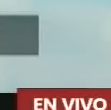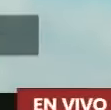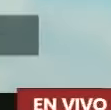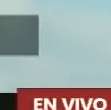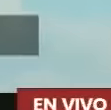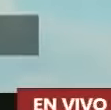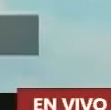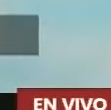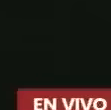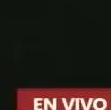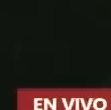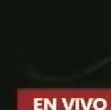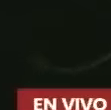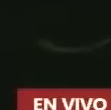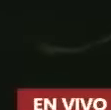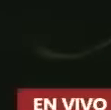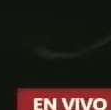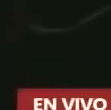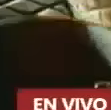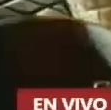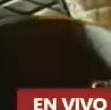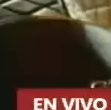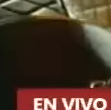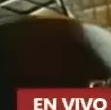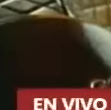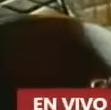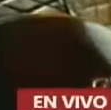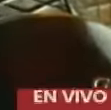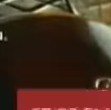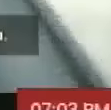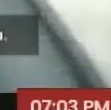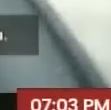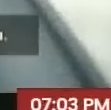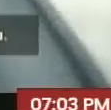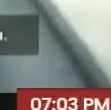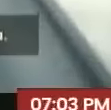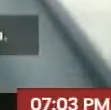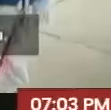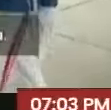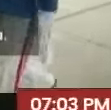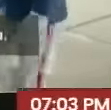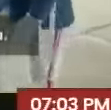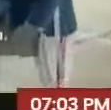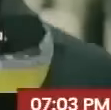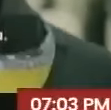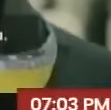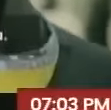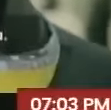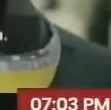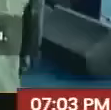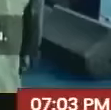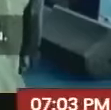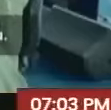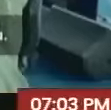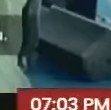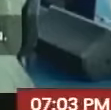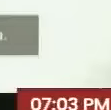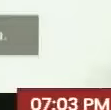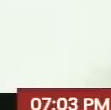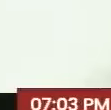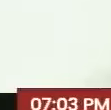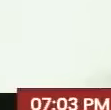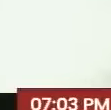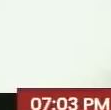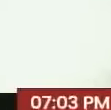refundación, para ahora ser una aviación militar profundamente patriota, profundamente revolucionaria, profundamente